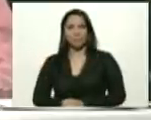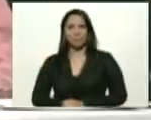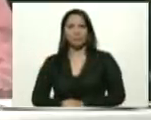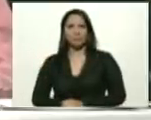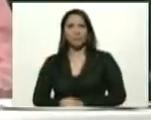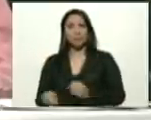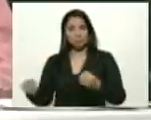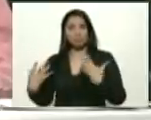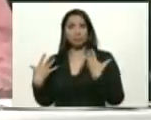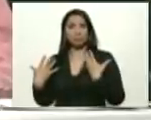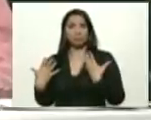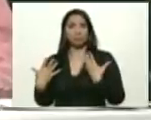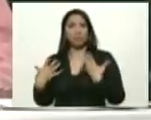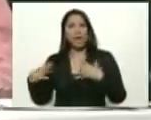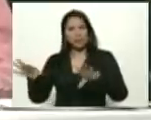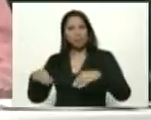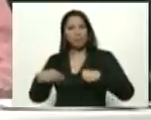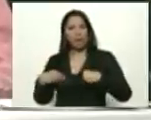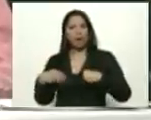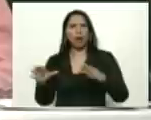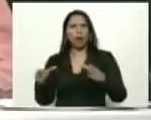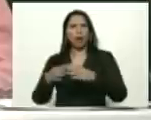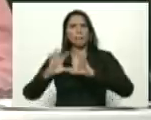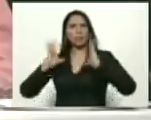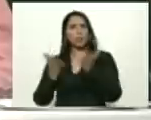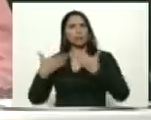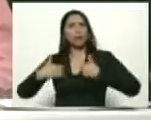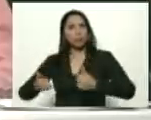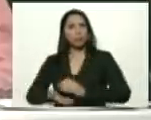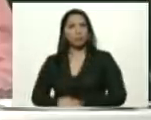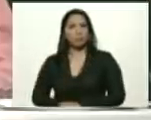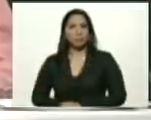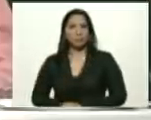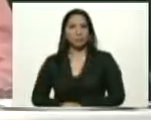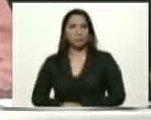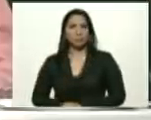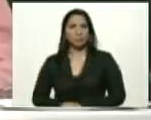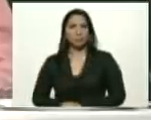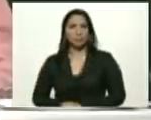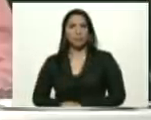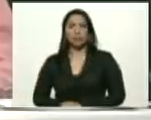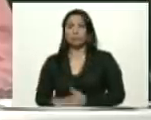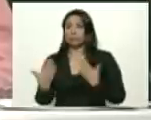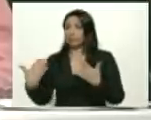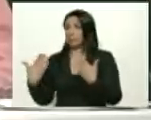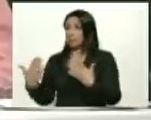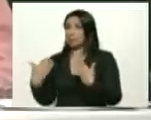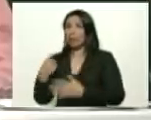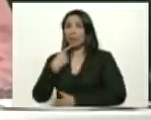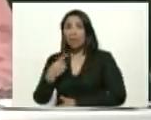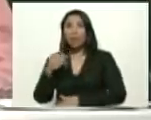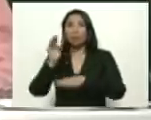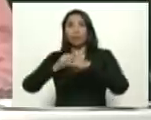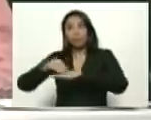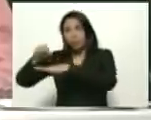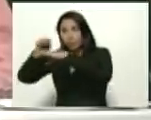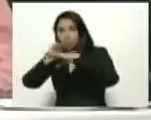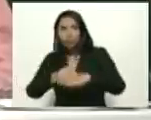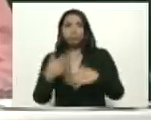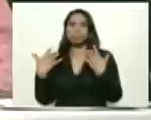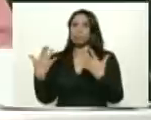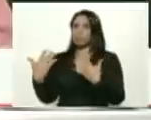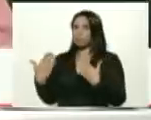aceptado que la Organización Mundial de la Salud dio alertas tempranas y hubieran tomado